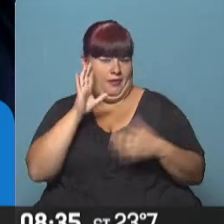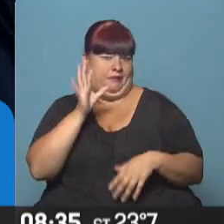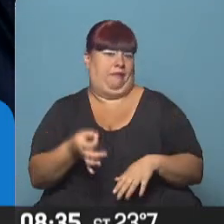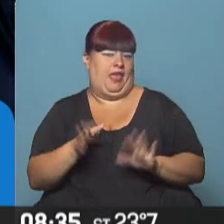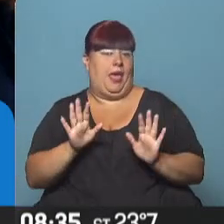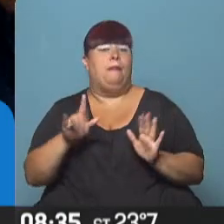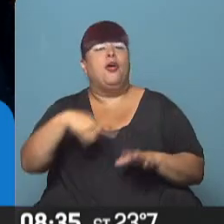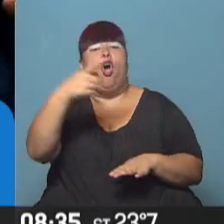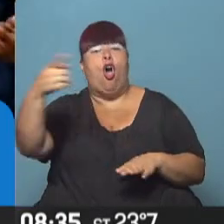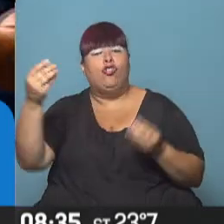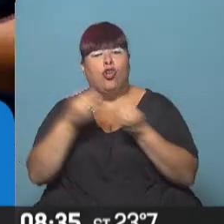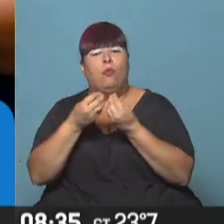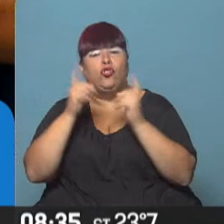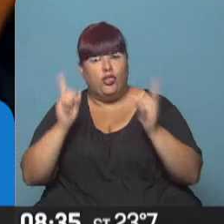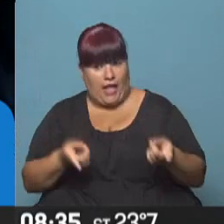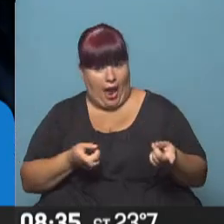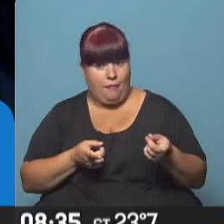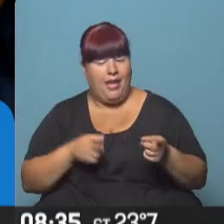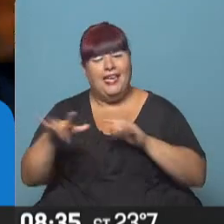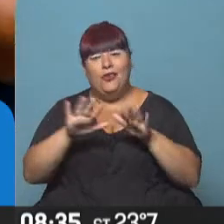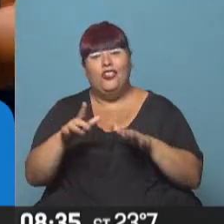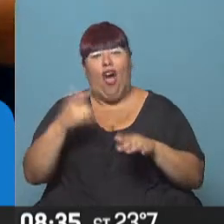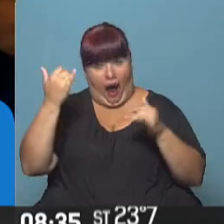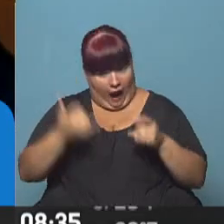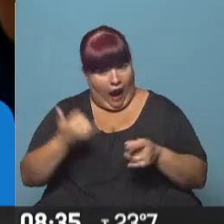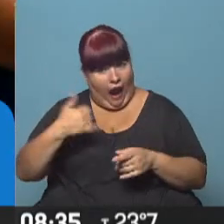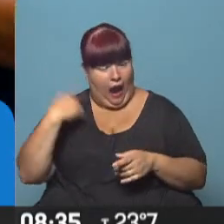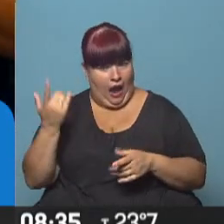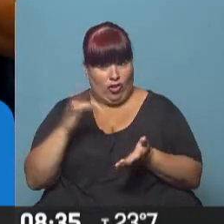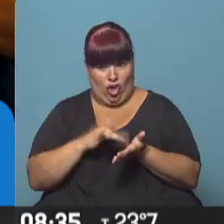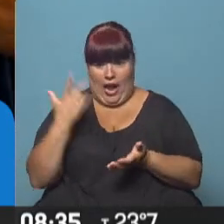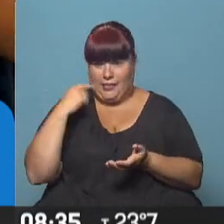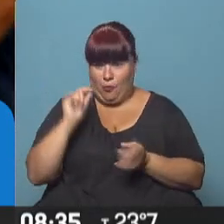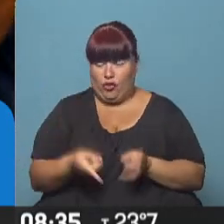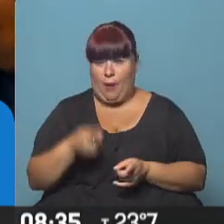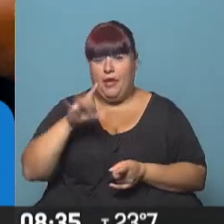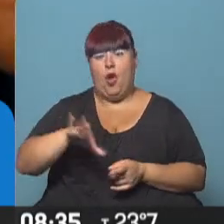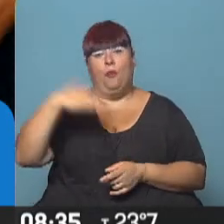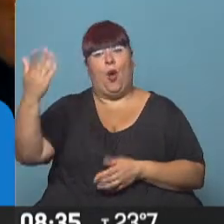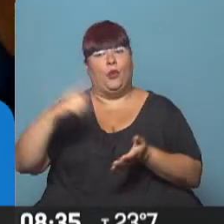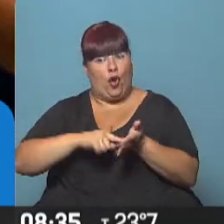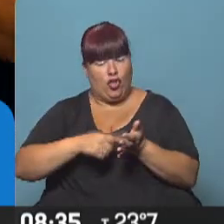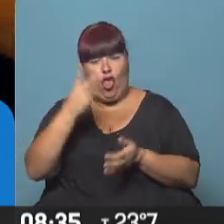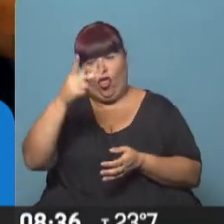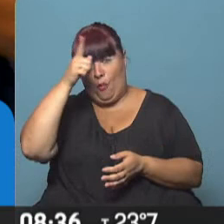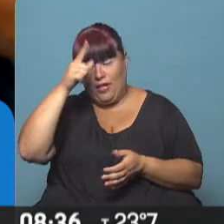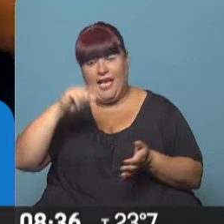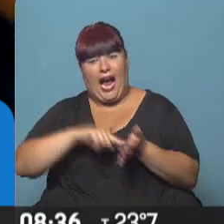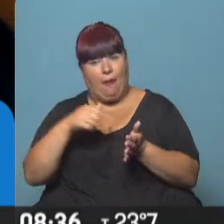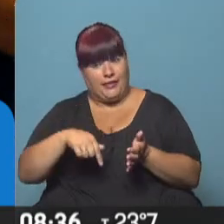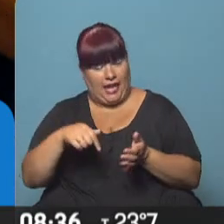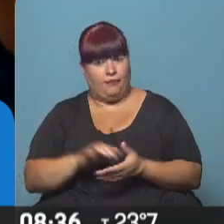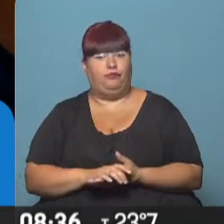claramente. Pero hay muchos otros casos en que estas situaciones también pasan. Nos tocó recientemente en la provincia de Buenos Aires, dos policías de la ciudad de Buenos